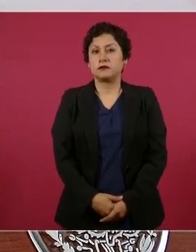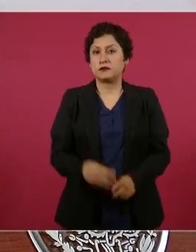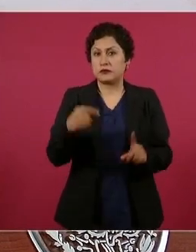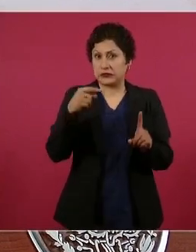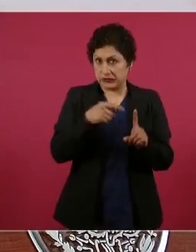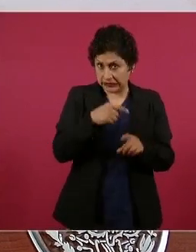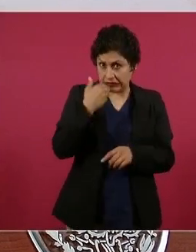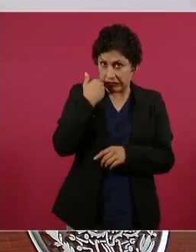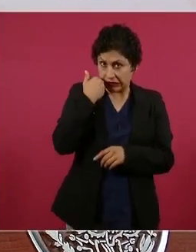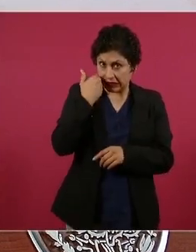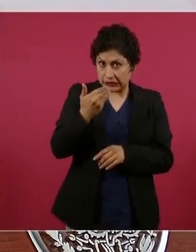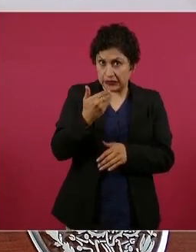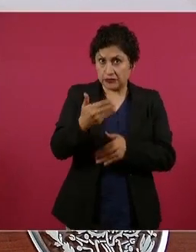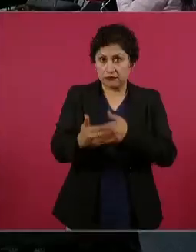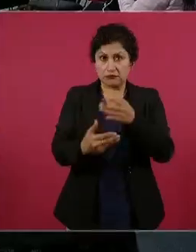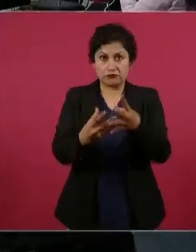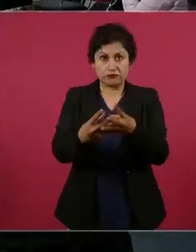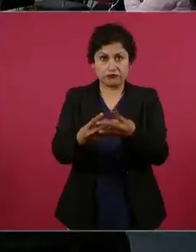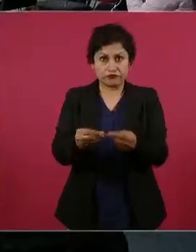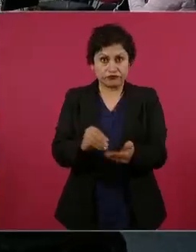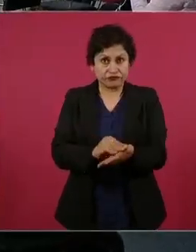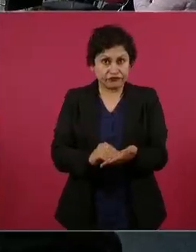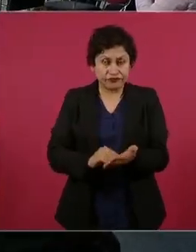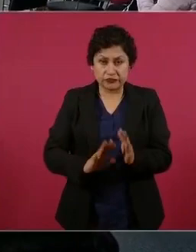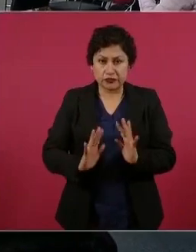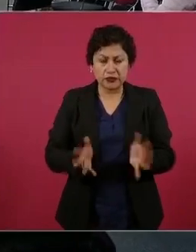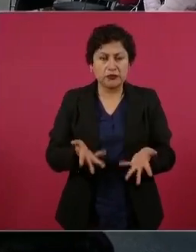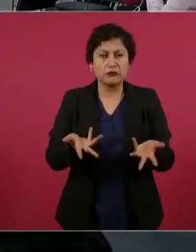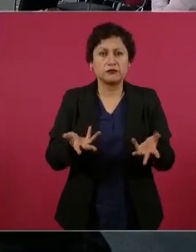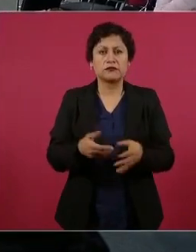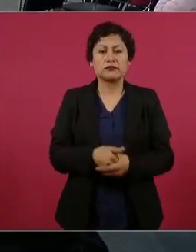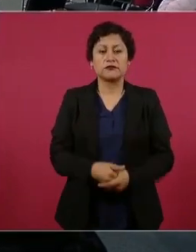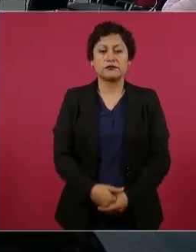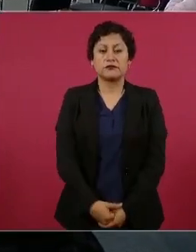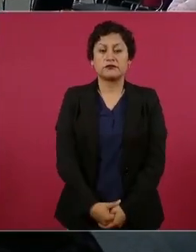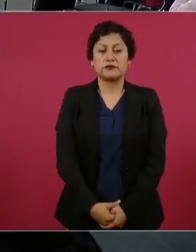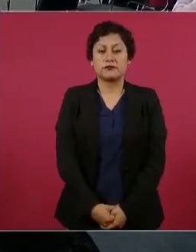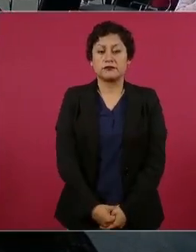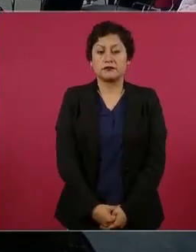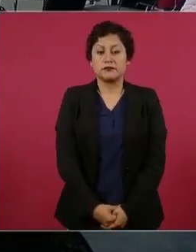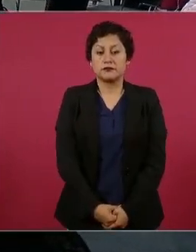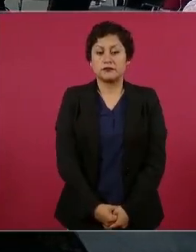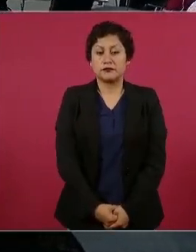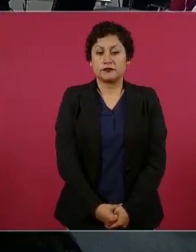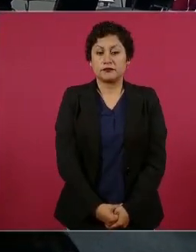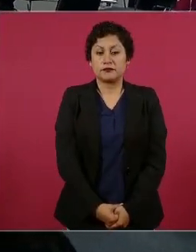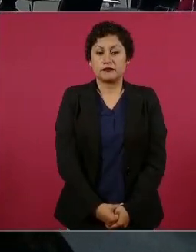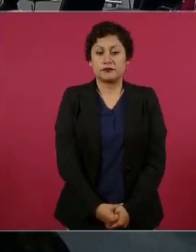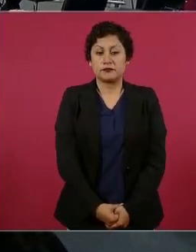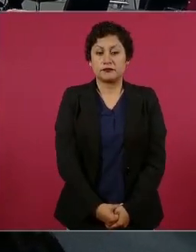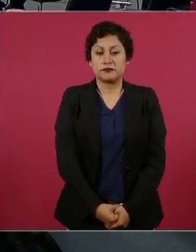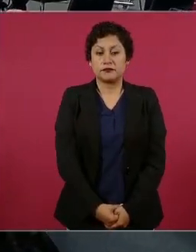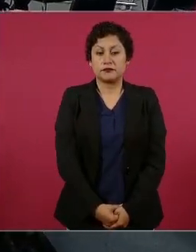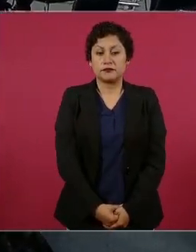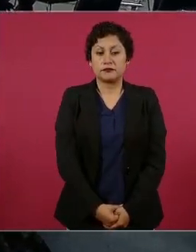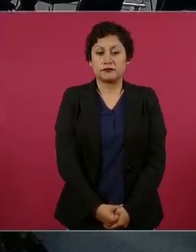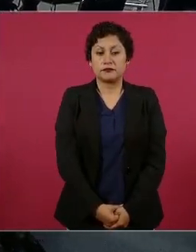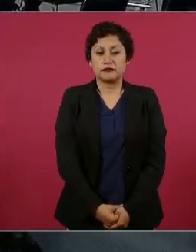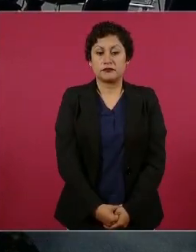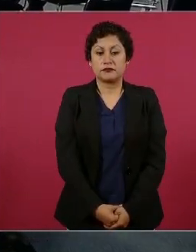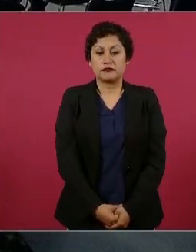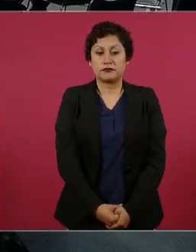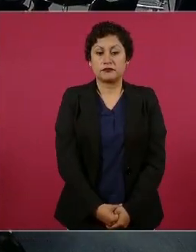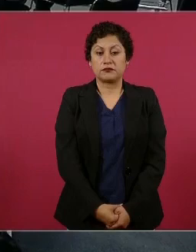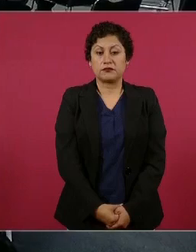terminar su proceso. Se reabrió un proceso, le reabrieron porque estuvo preso. Como Israel. Y le están acusando de que